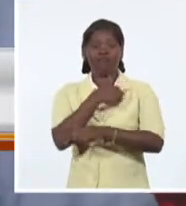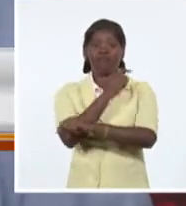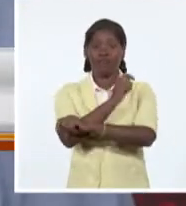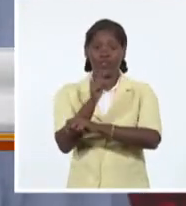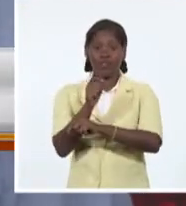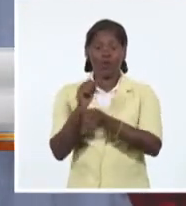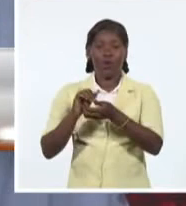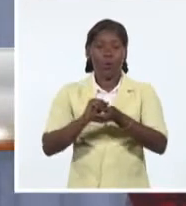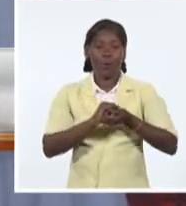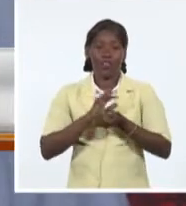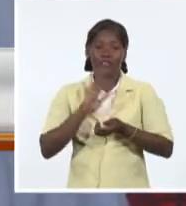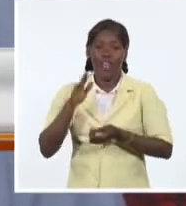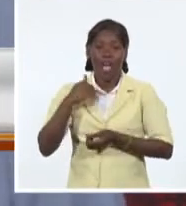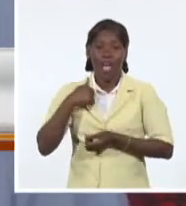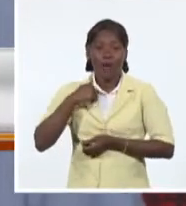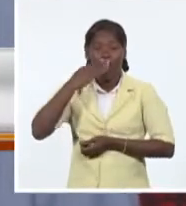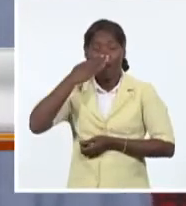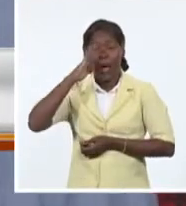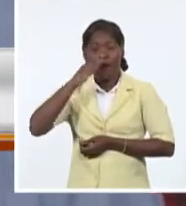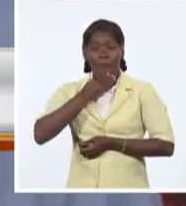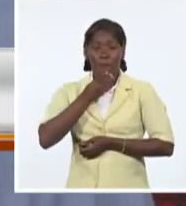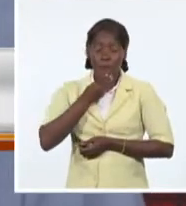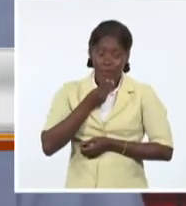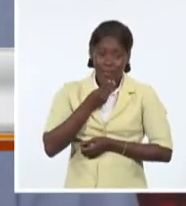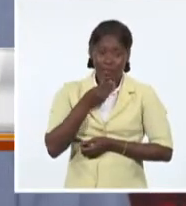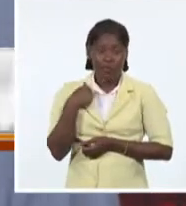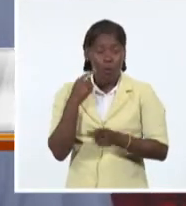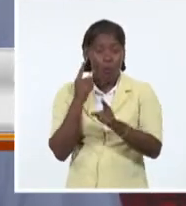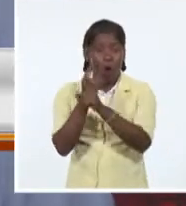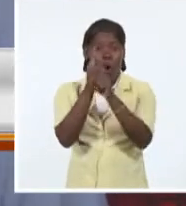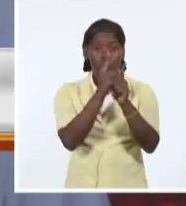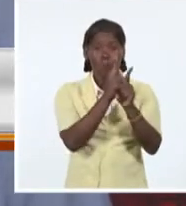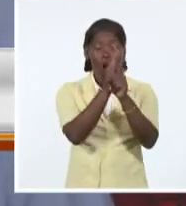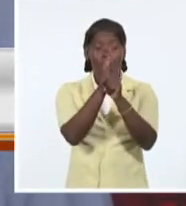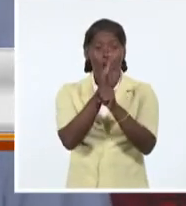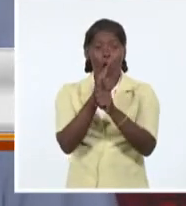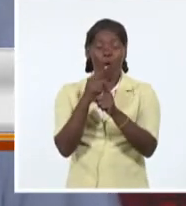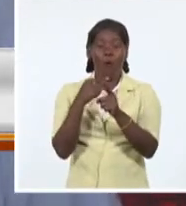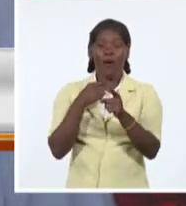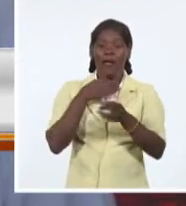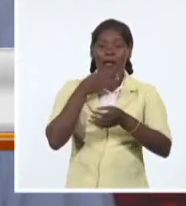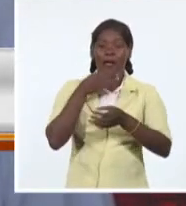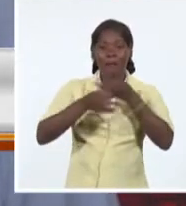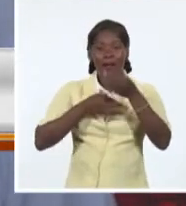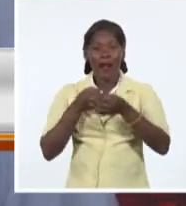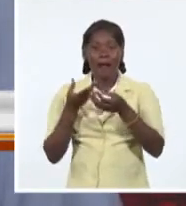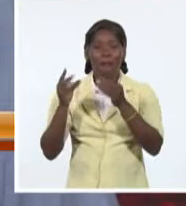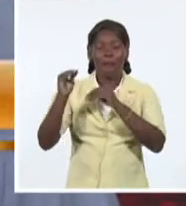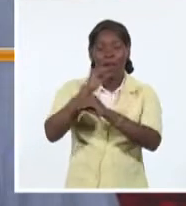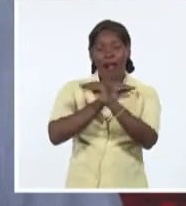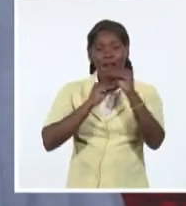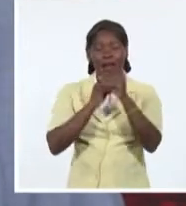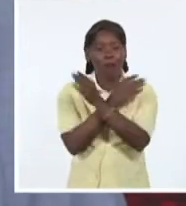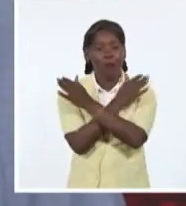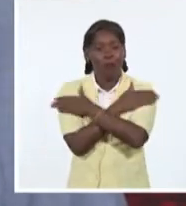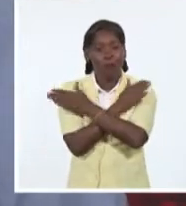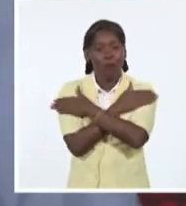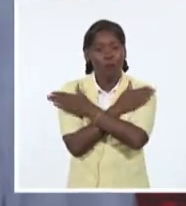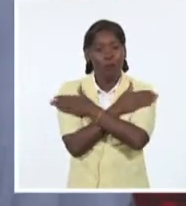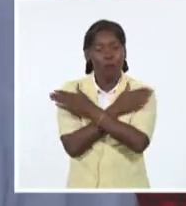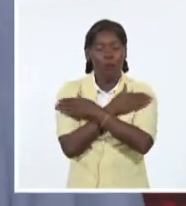ya viejitos no y no nos sentíamos felices no de volver otra vez a encontrarnos en